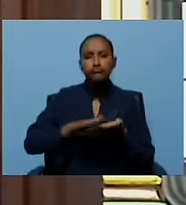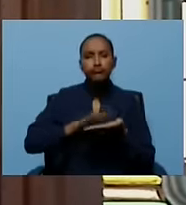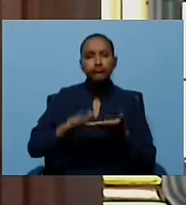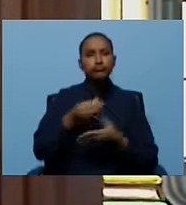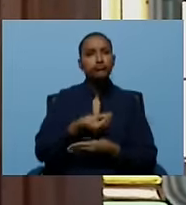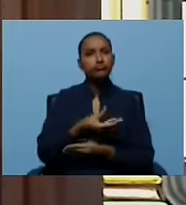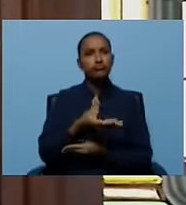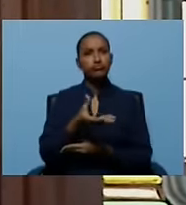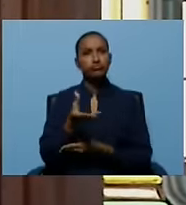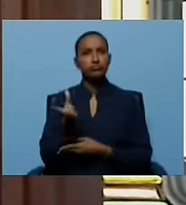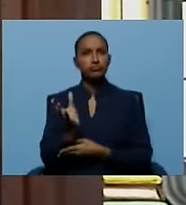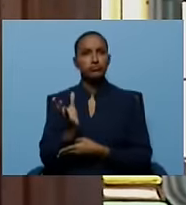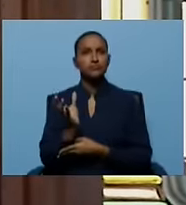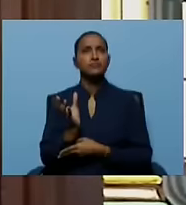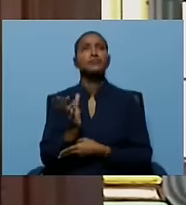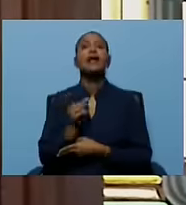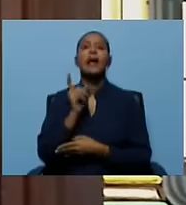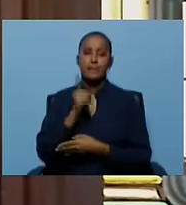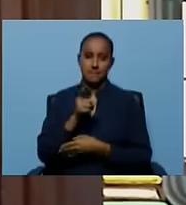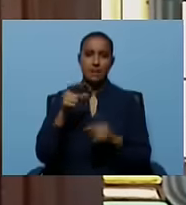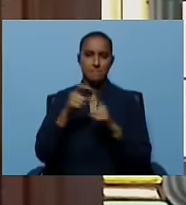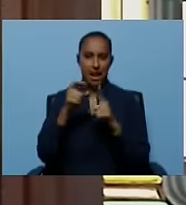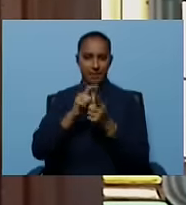Retiro la palabra repartir. Entregar.